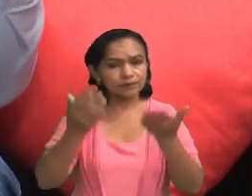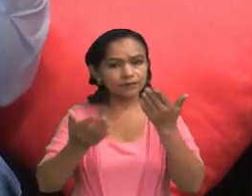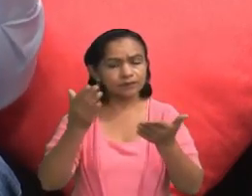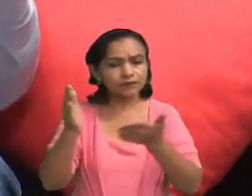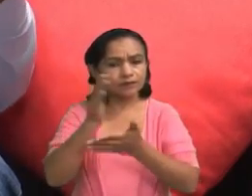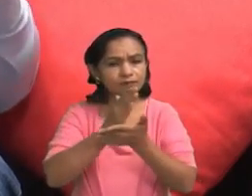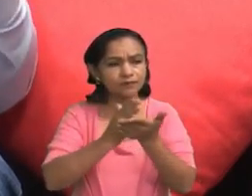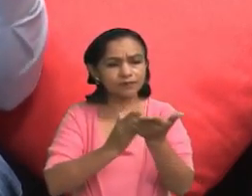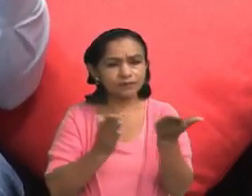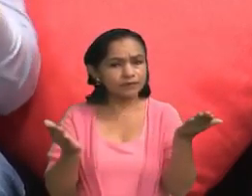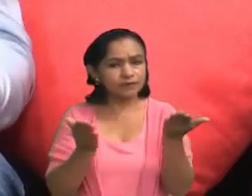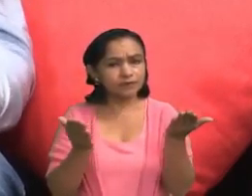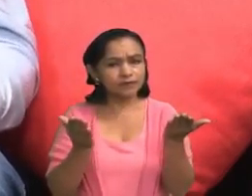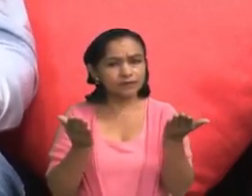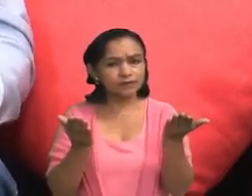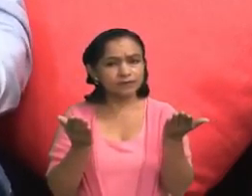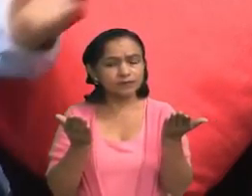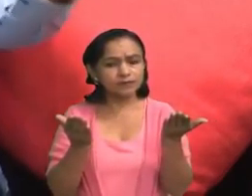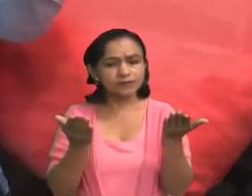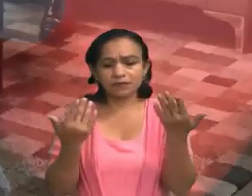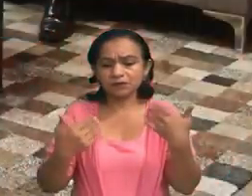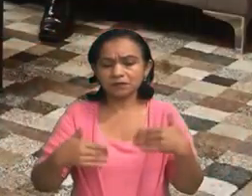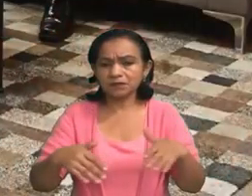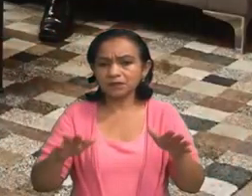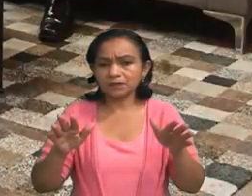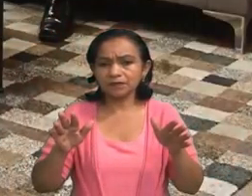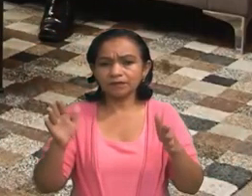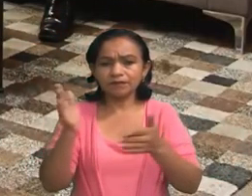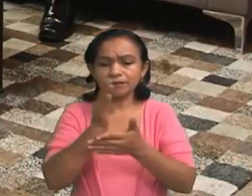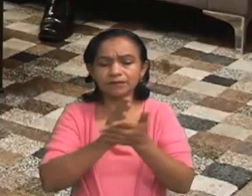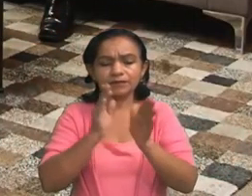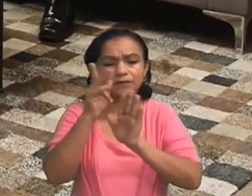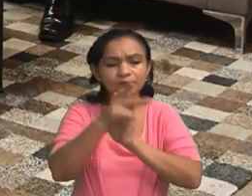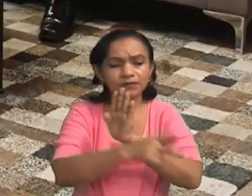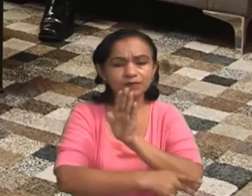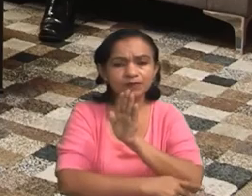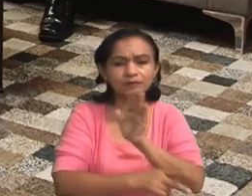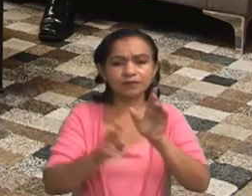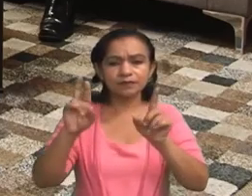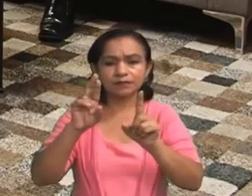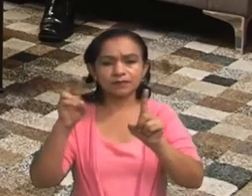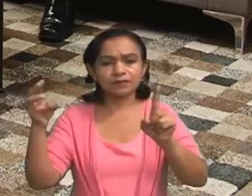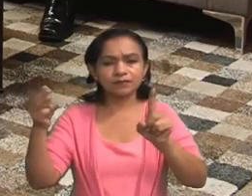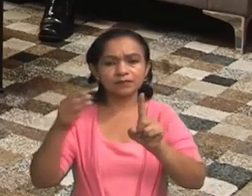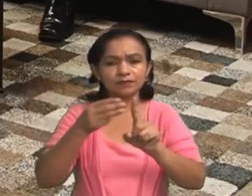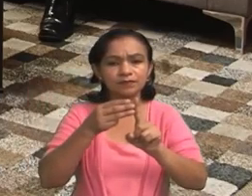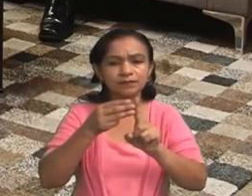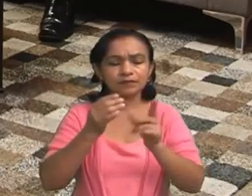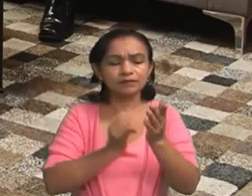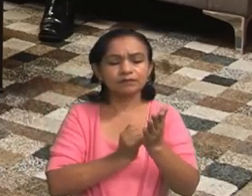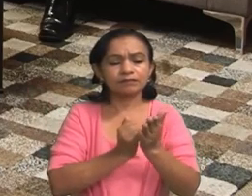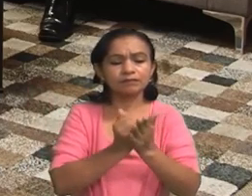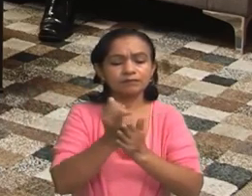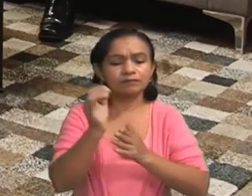muchas veces es muy común ver en algunos países de la región a la comunidad